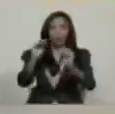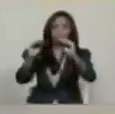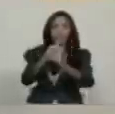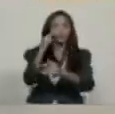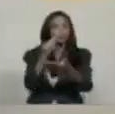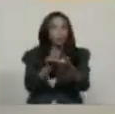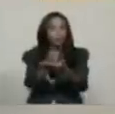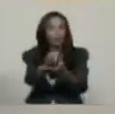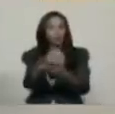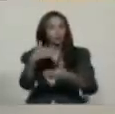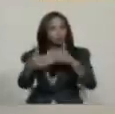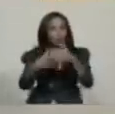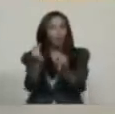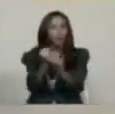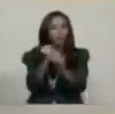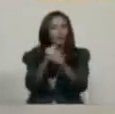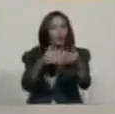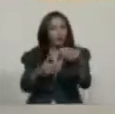perseverancia,